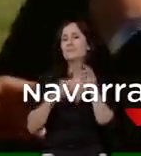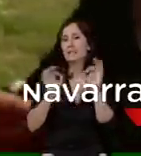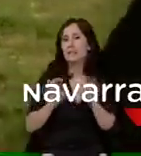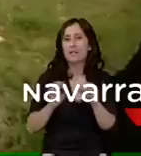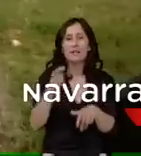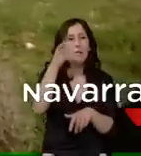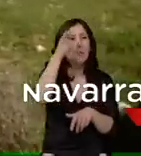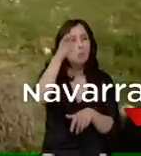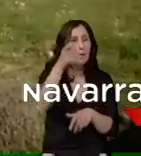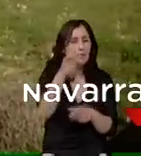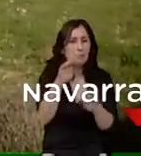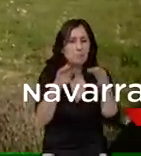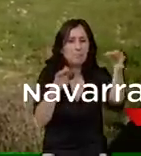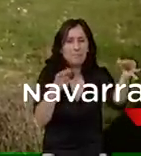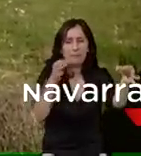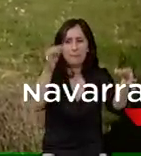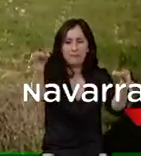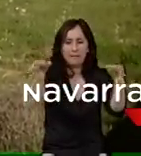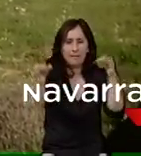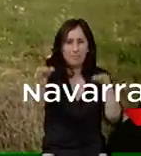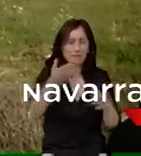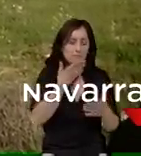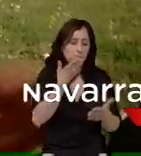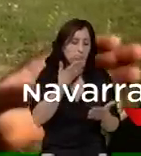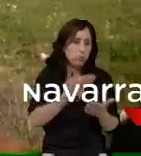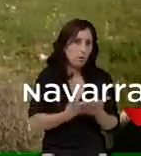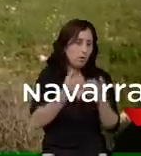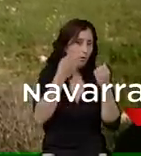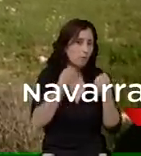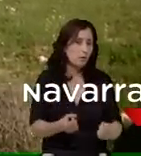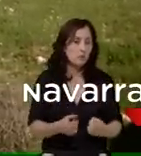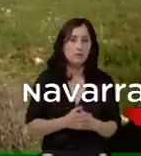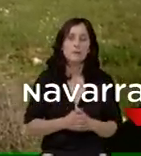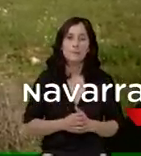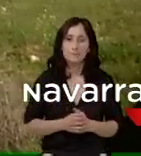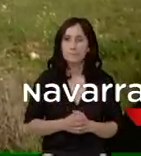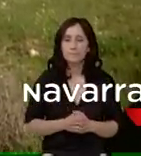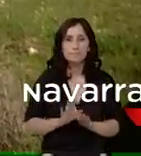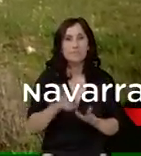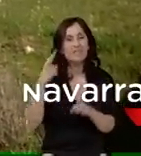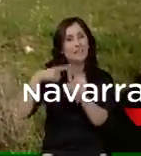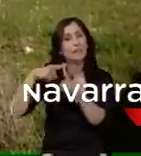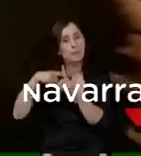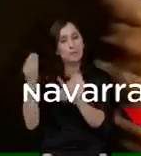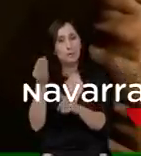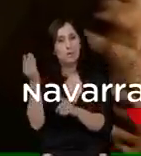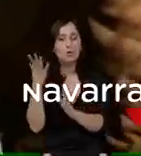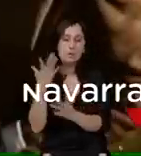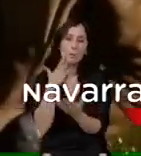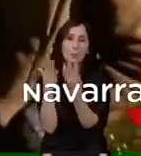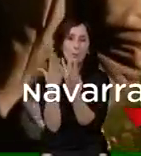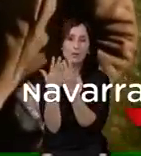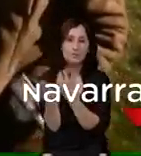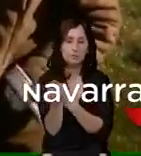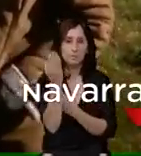Son pueblos perdidos del todo y allí no ves a nadie, es un aburrimiento enorme, sí. Me dicen que las ovejas estaban muy bien allá, hace mejor temperatura y había mucho pasto allí. Los